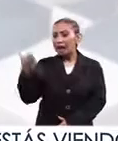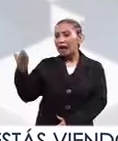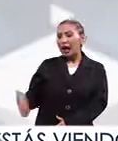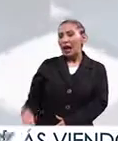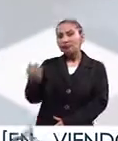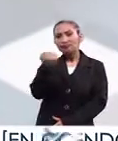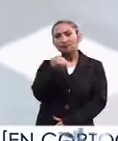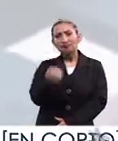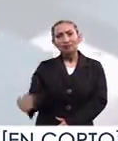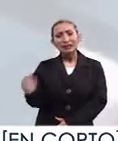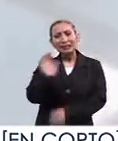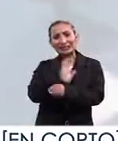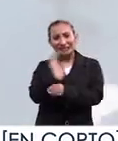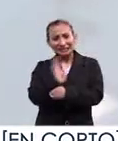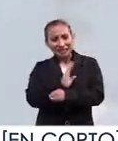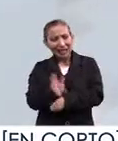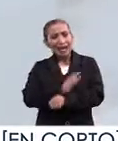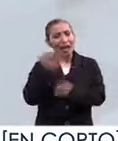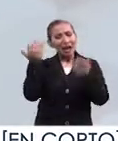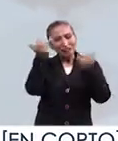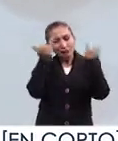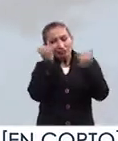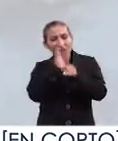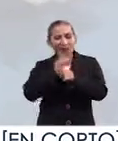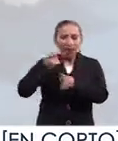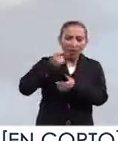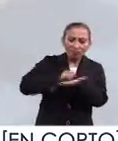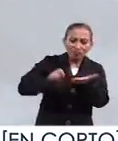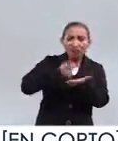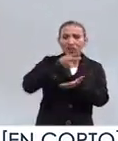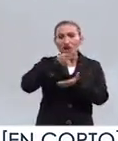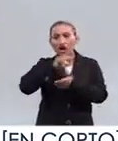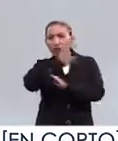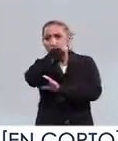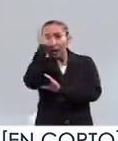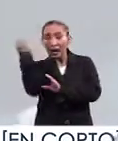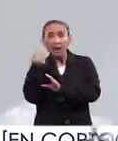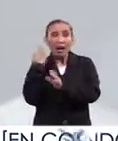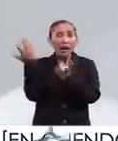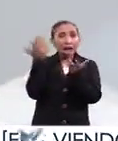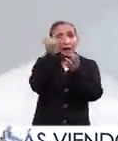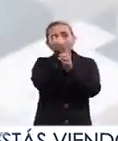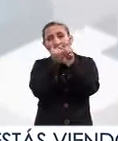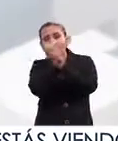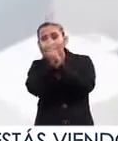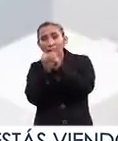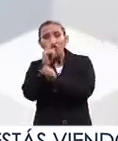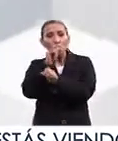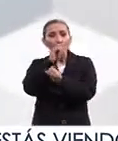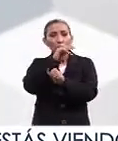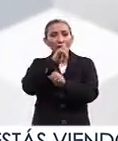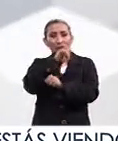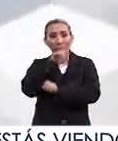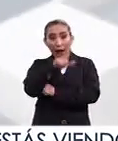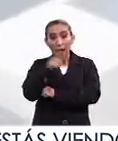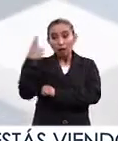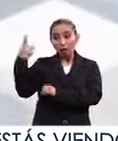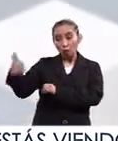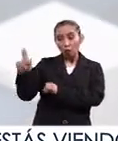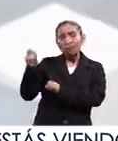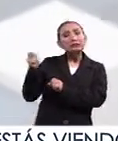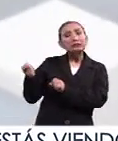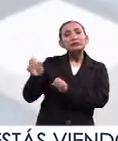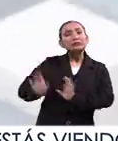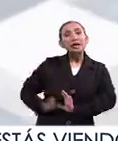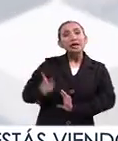Él es un reconocido cineasta, productor, guionista, fotógrafo y documentalista. Su sello se